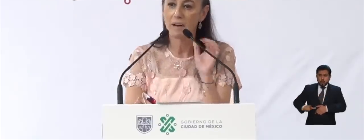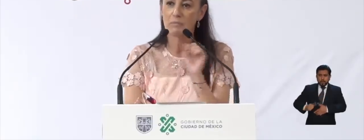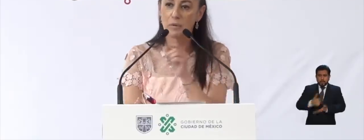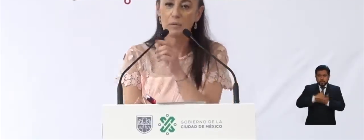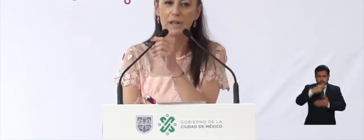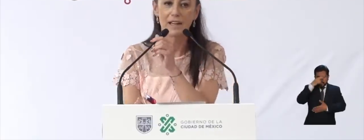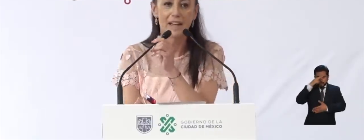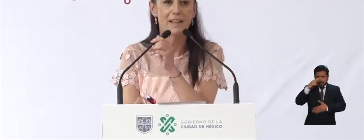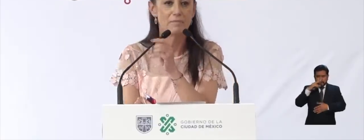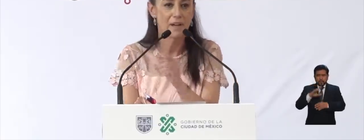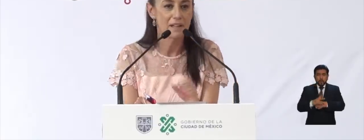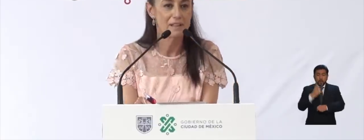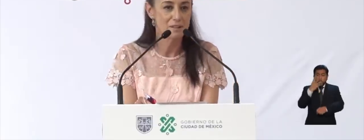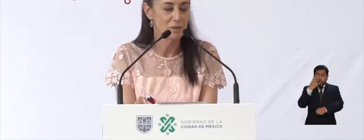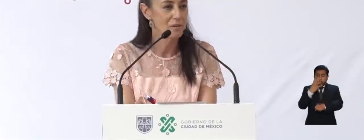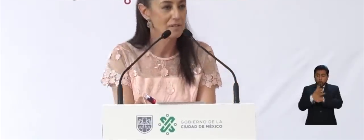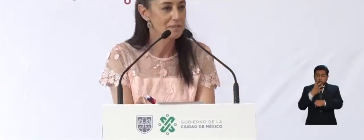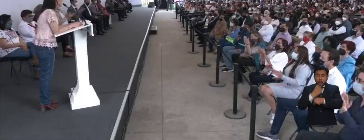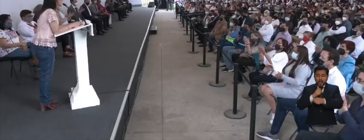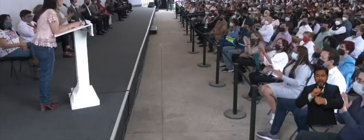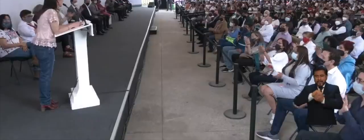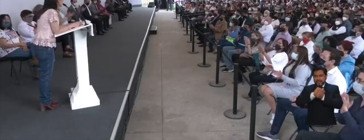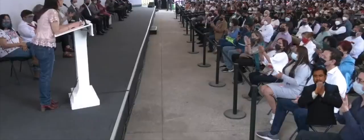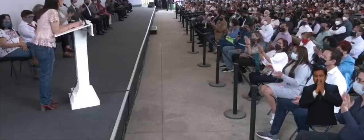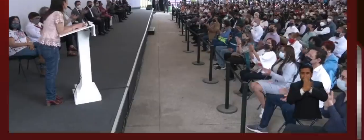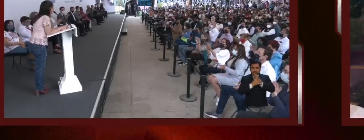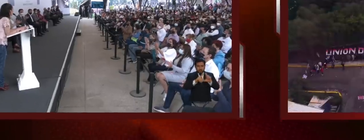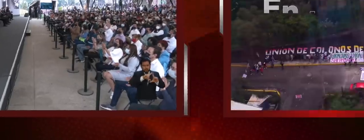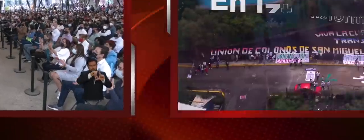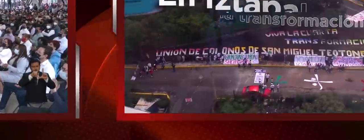vida pública de México.